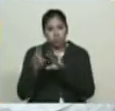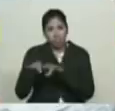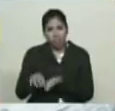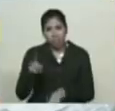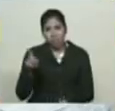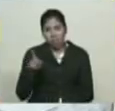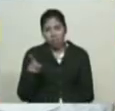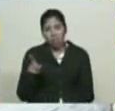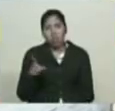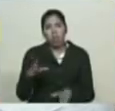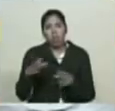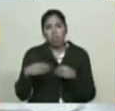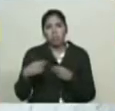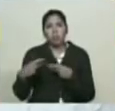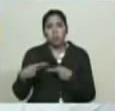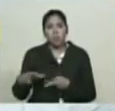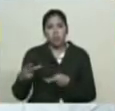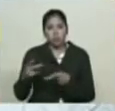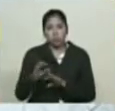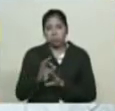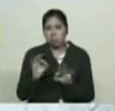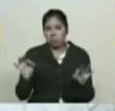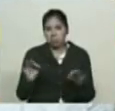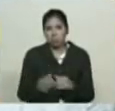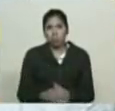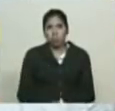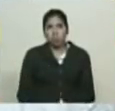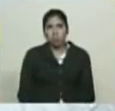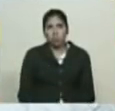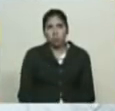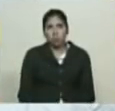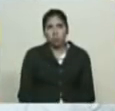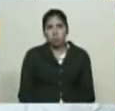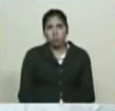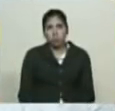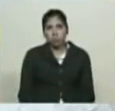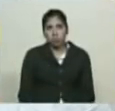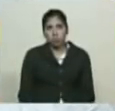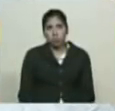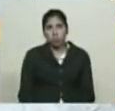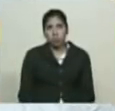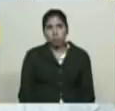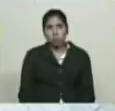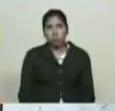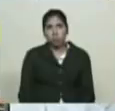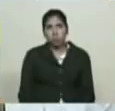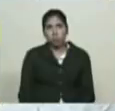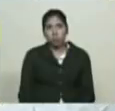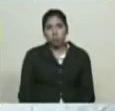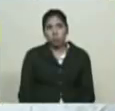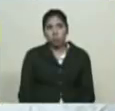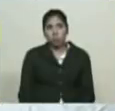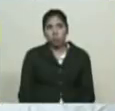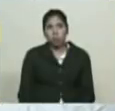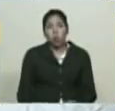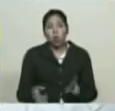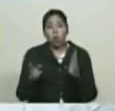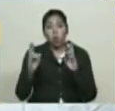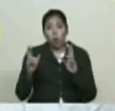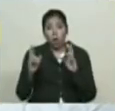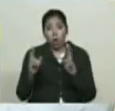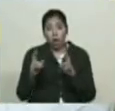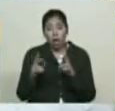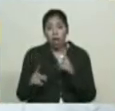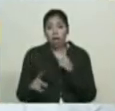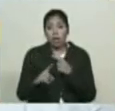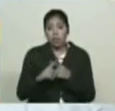se acordó en la Mesa de Diálogo de República Dominicana. Es un paso positivo y ojalá el expresidente